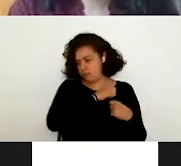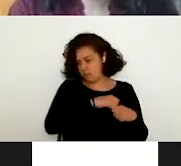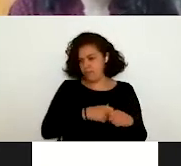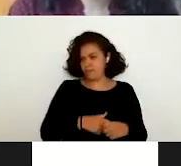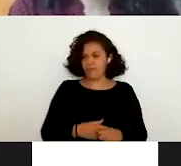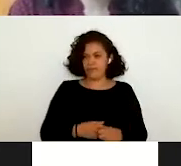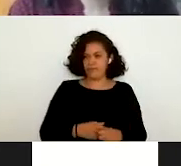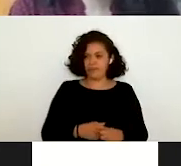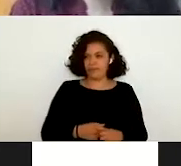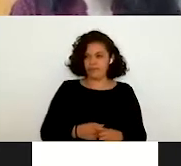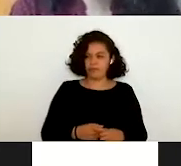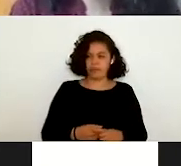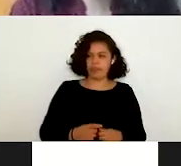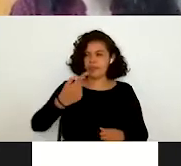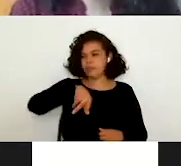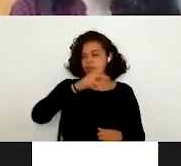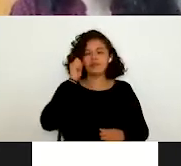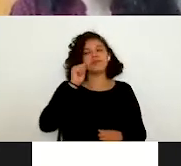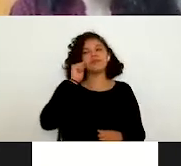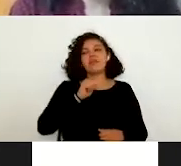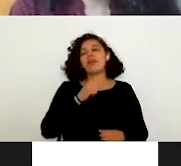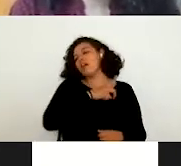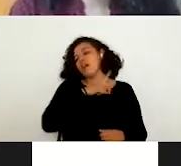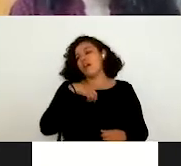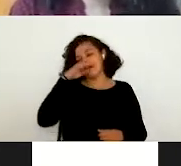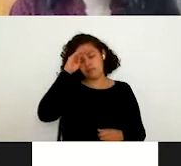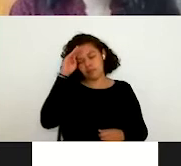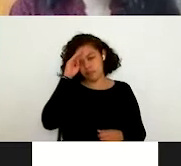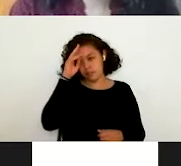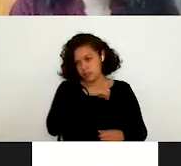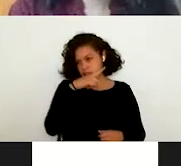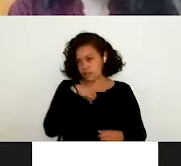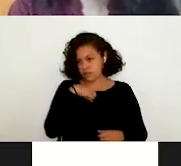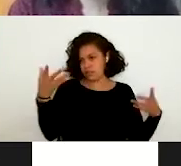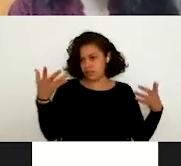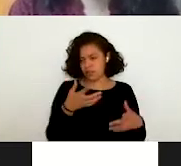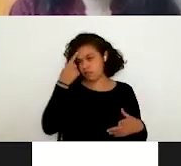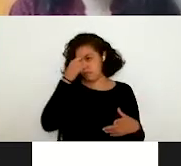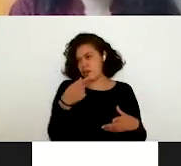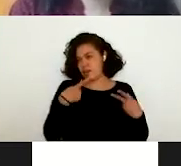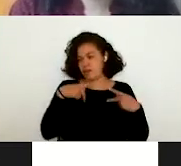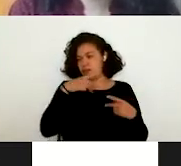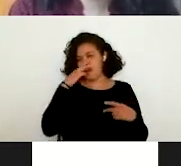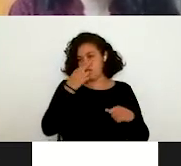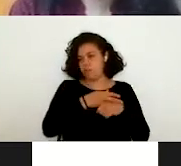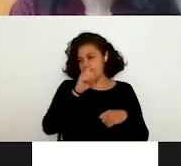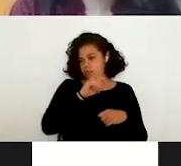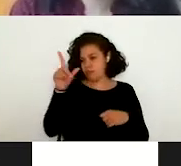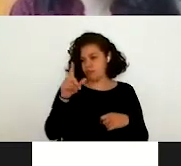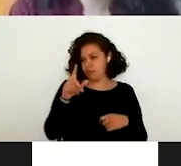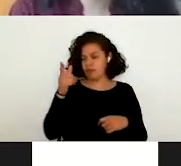en cuenta que de ser posible, pues se tiene que mencionar la profesión del responsable, si se tienen los